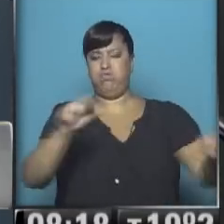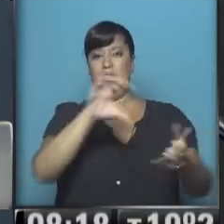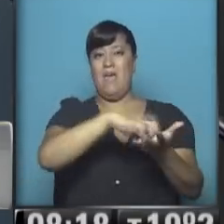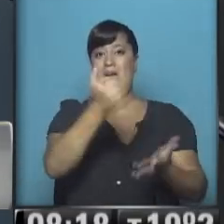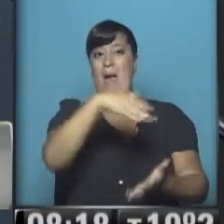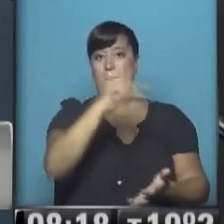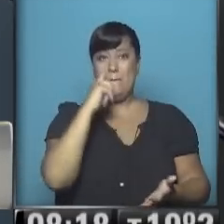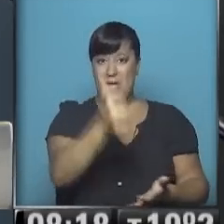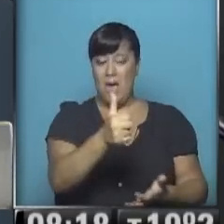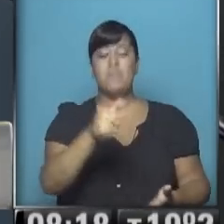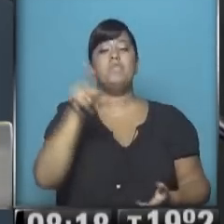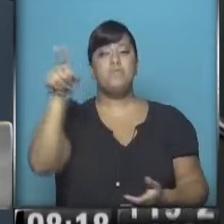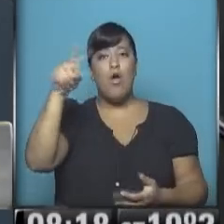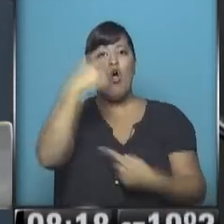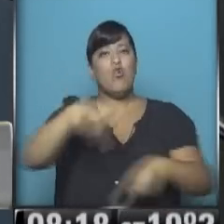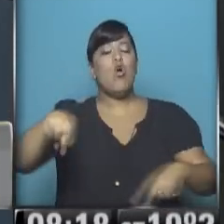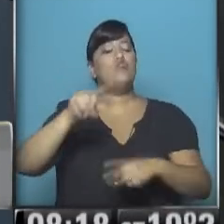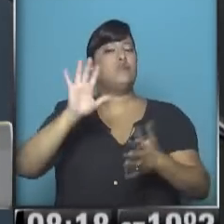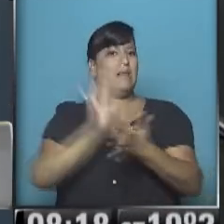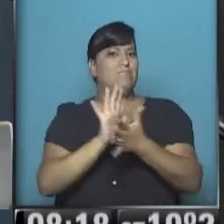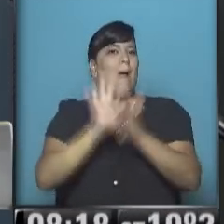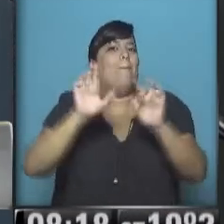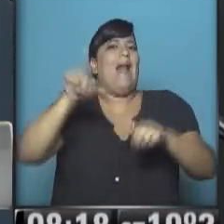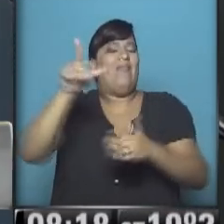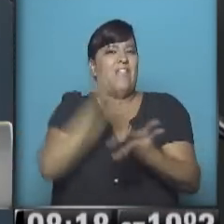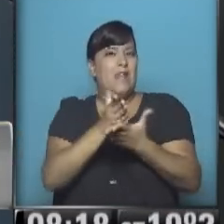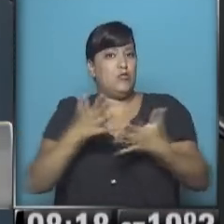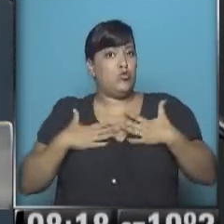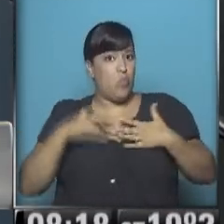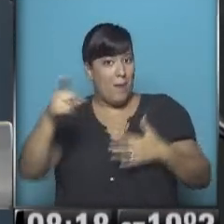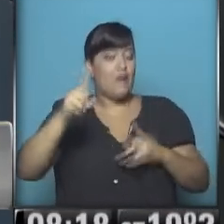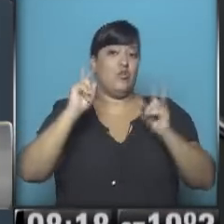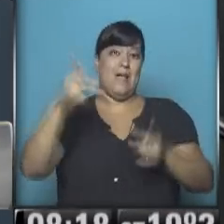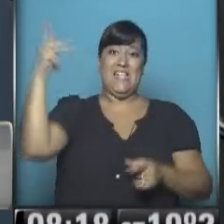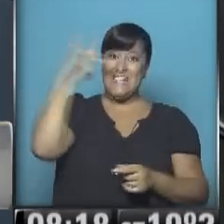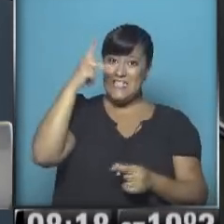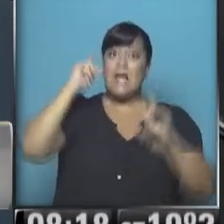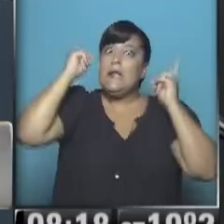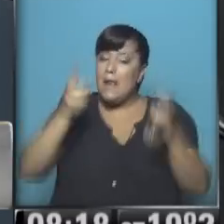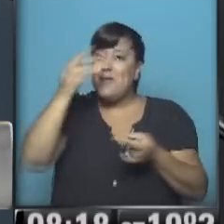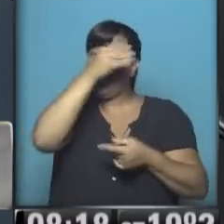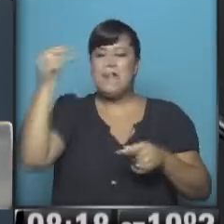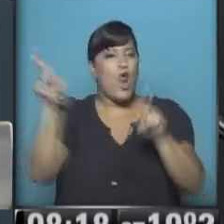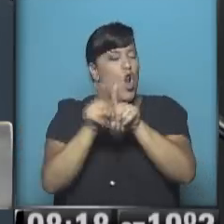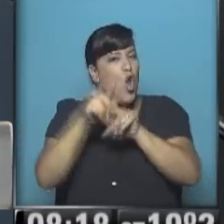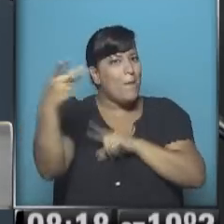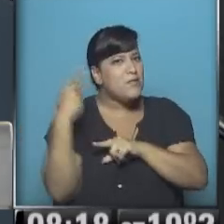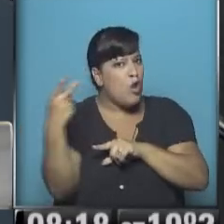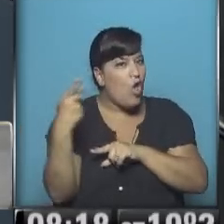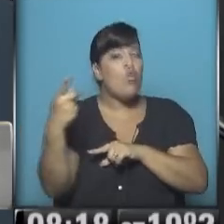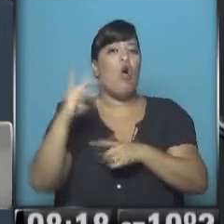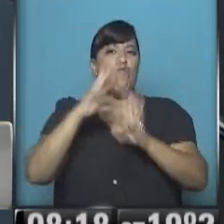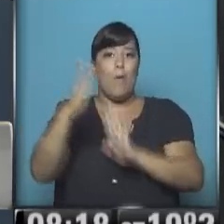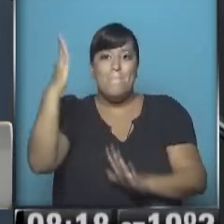sus principios vitales en materia de política derechos humanos tanto de nestor K como de Cristina Fernández de K han sido precisamente